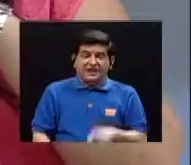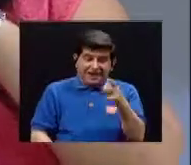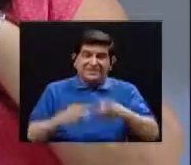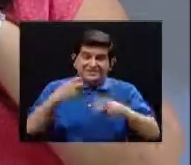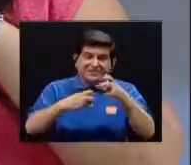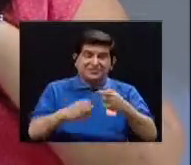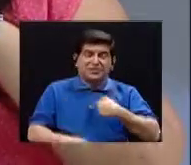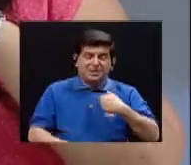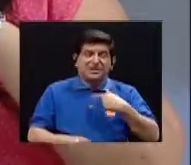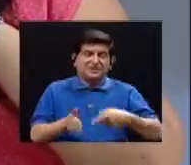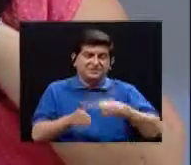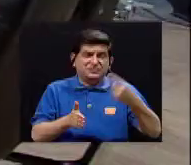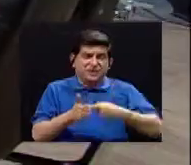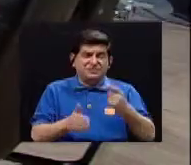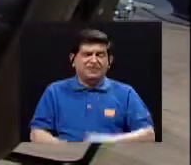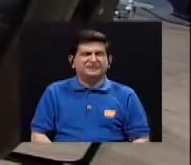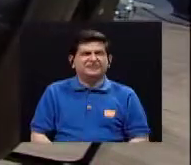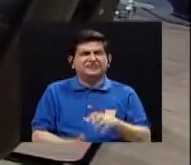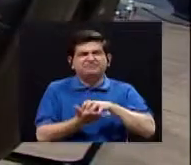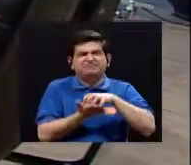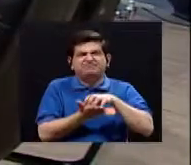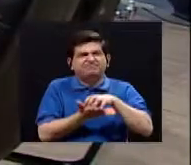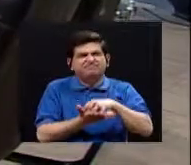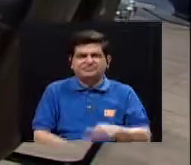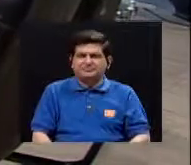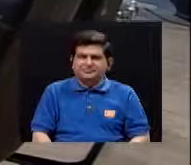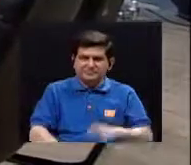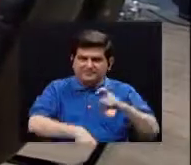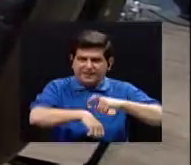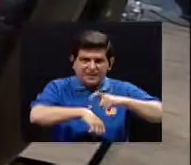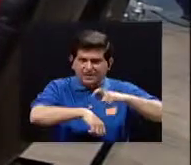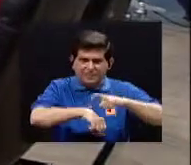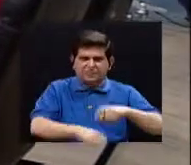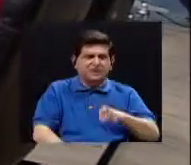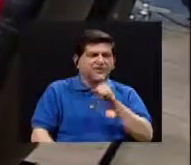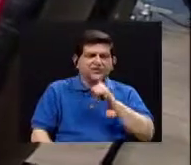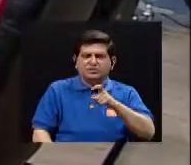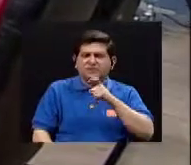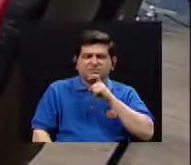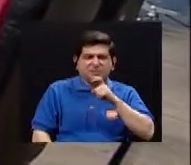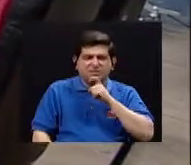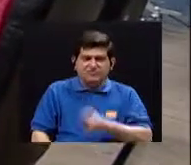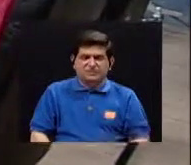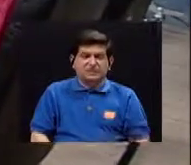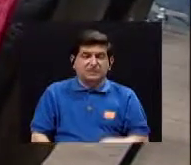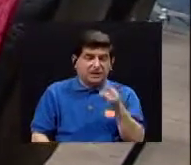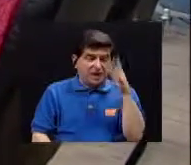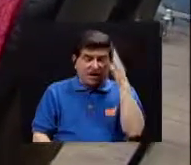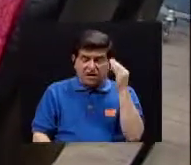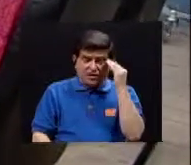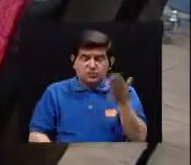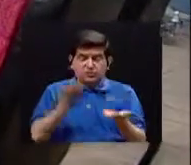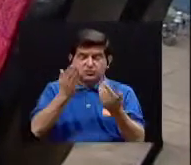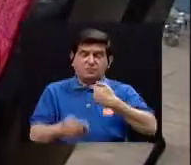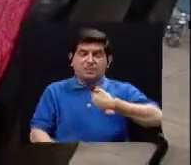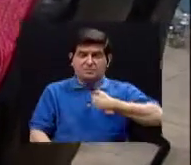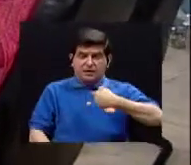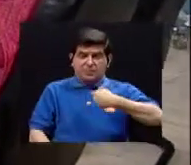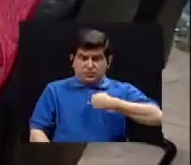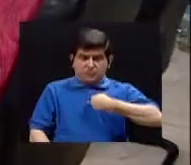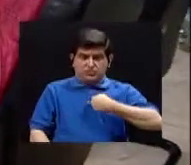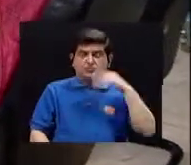porque yo podría digamos yo yo muchas veces me cuestioné el momento o sea lo difícil que es llegar a lo que ellos vivieron